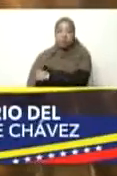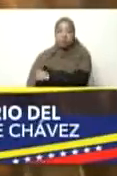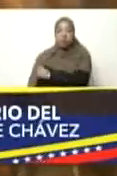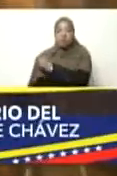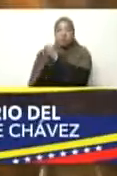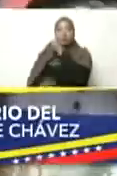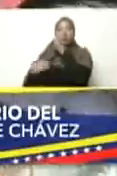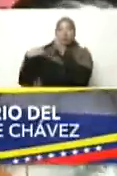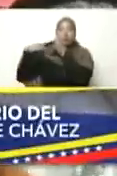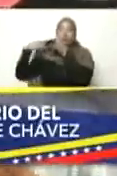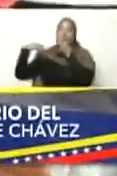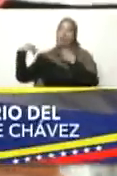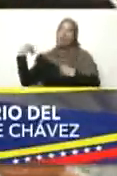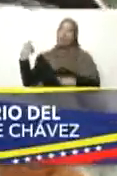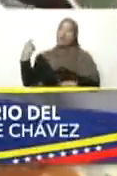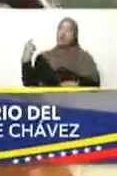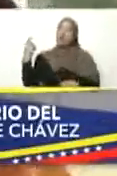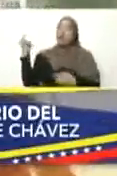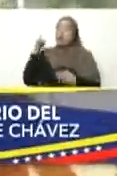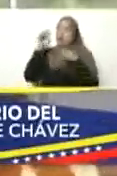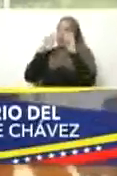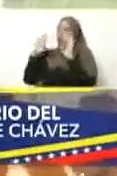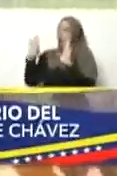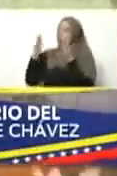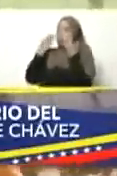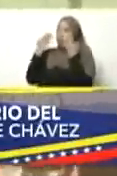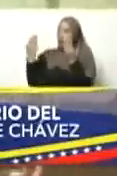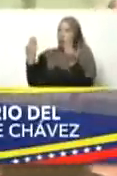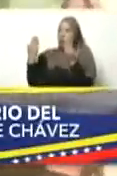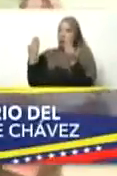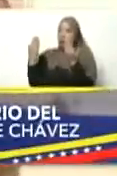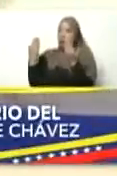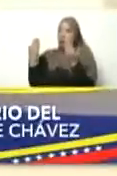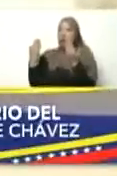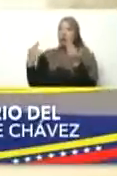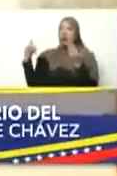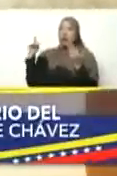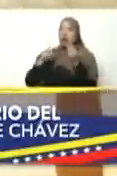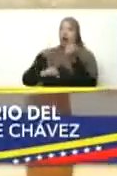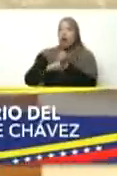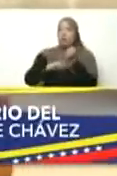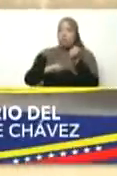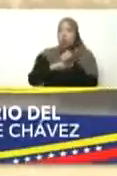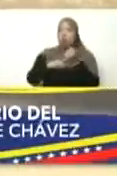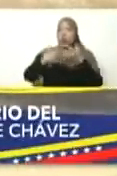Y ustedes acá, en el Maizal, representan buena parte del aporte